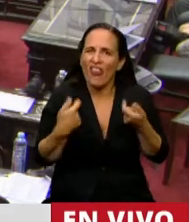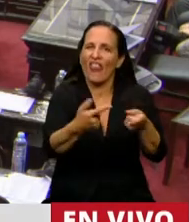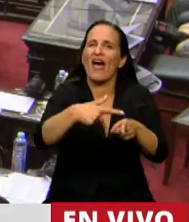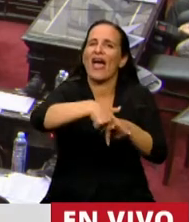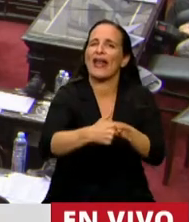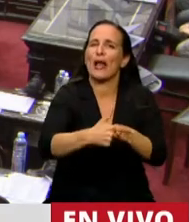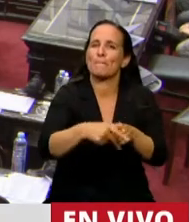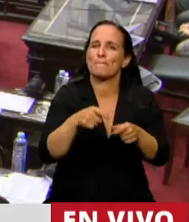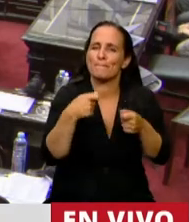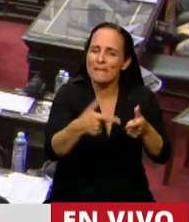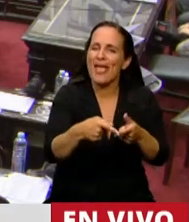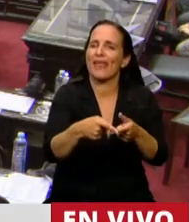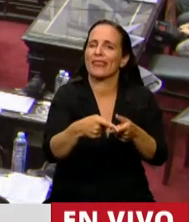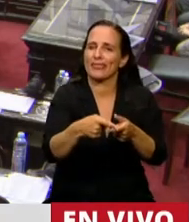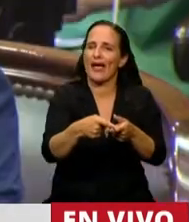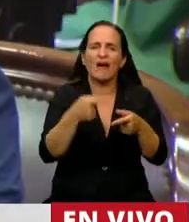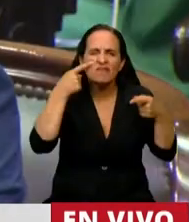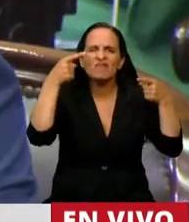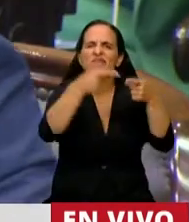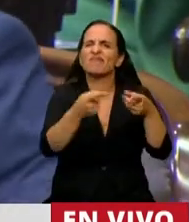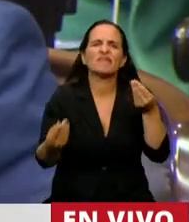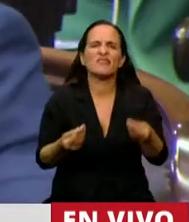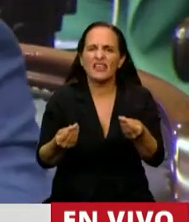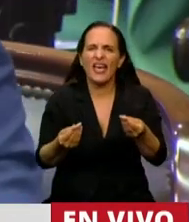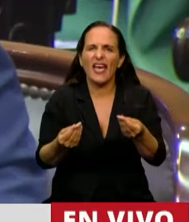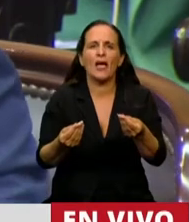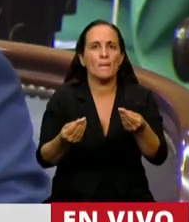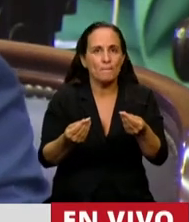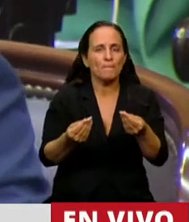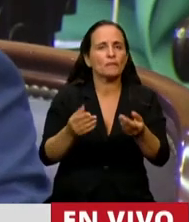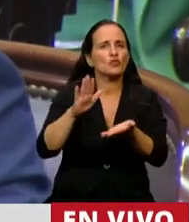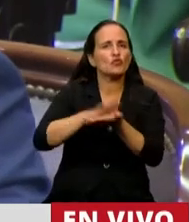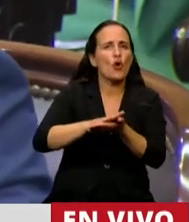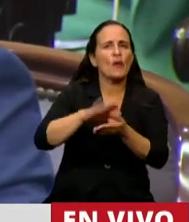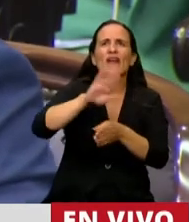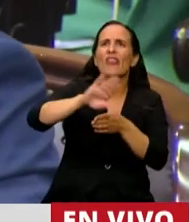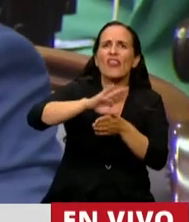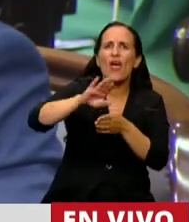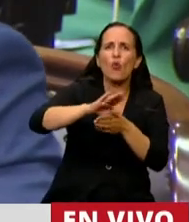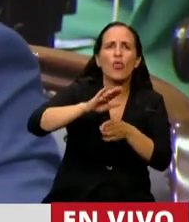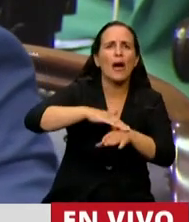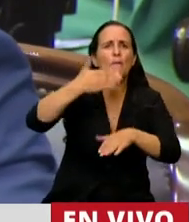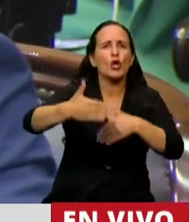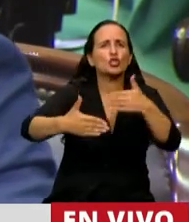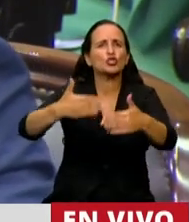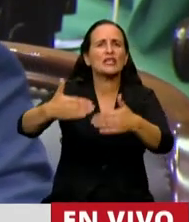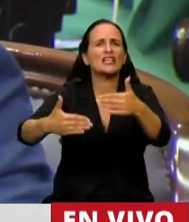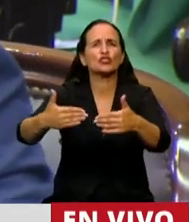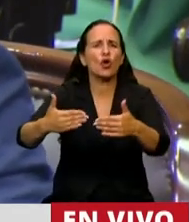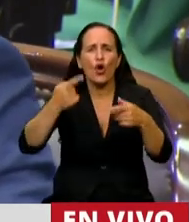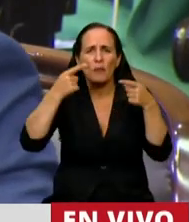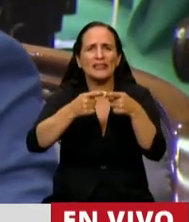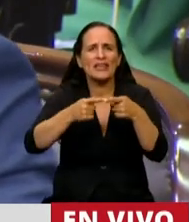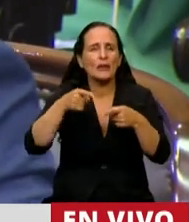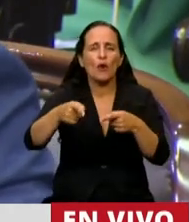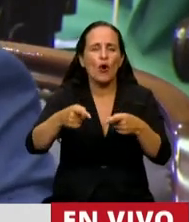que busca, sobre todas las cosas, prevenir en los procesos de sobreendeudamiento de la economía argentina, fortaleciendo